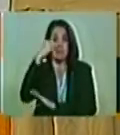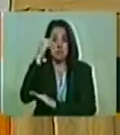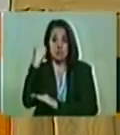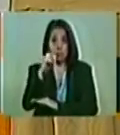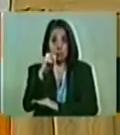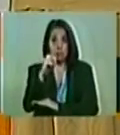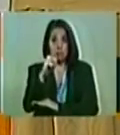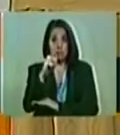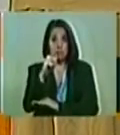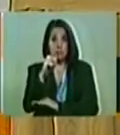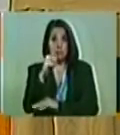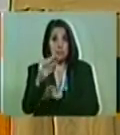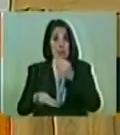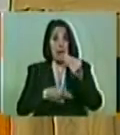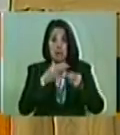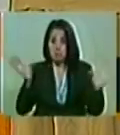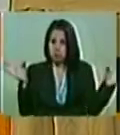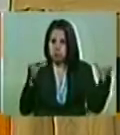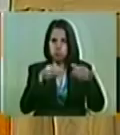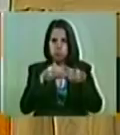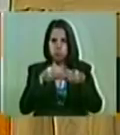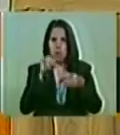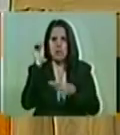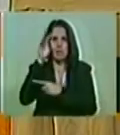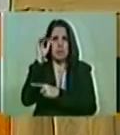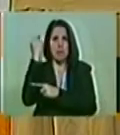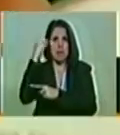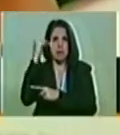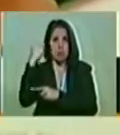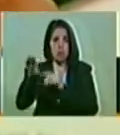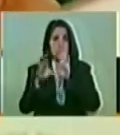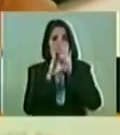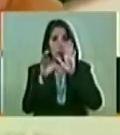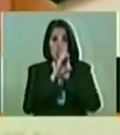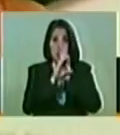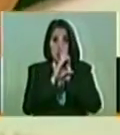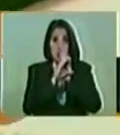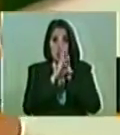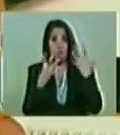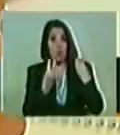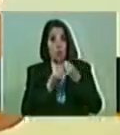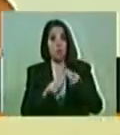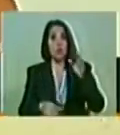Llamé a la conformación de una Asamblea Nacional Constituyente de acuerdo a la Constitución venezolana. En algunas partes del